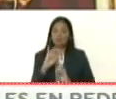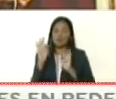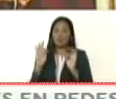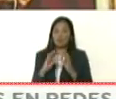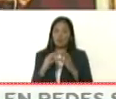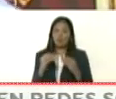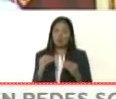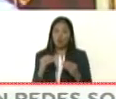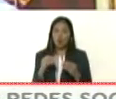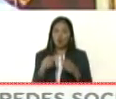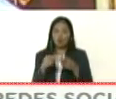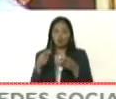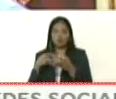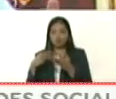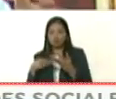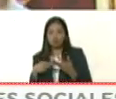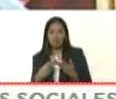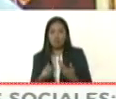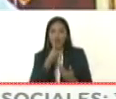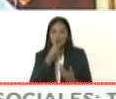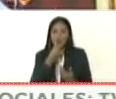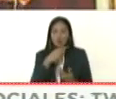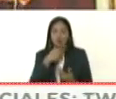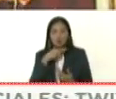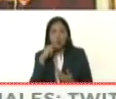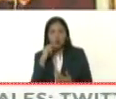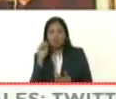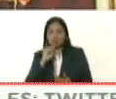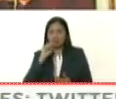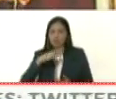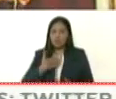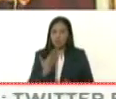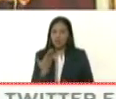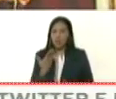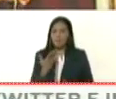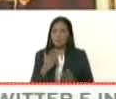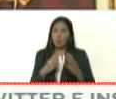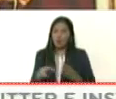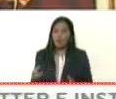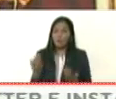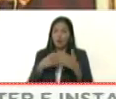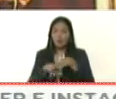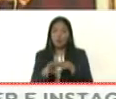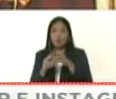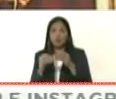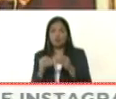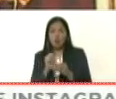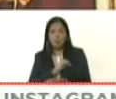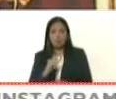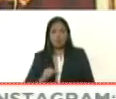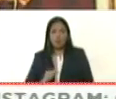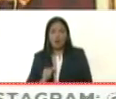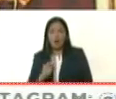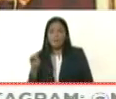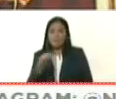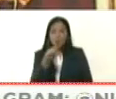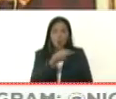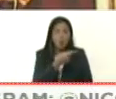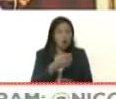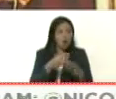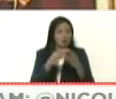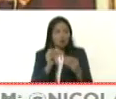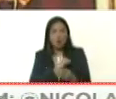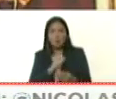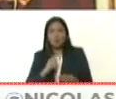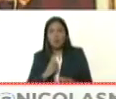turrones, de galletas. Sí podemos, sí podemos. Y vamos a asociarnos con sectores privados. Búscate todos los sectores privados